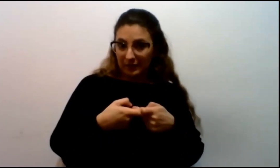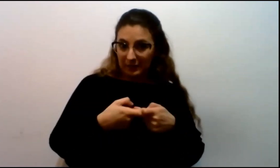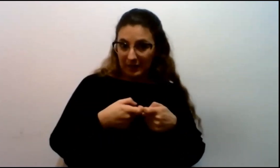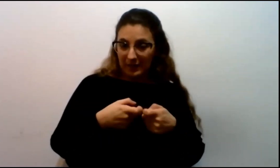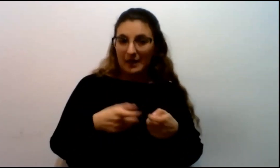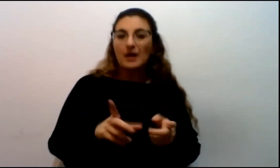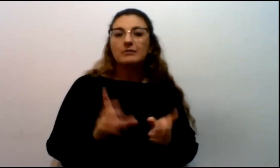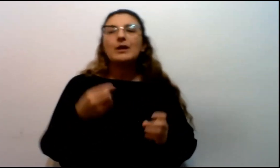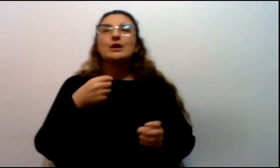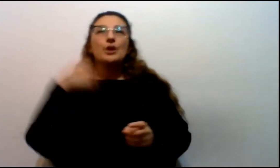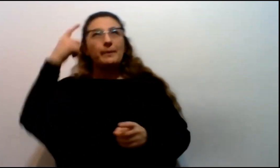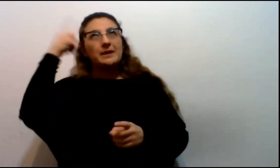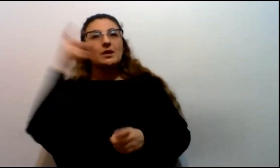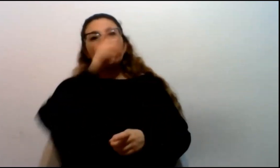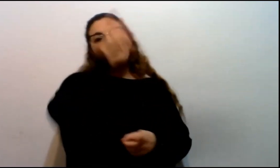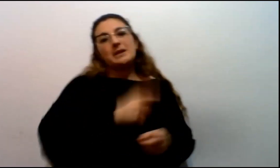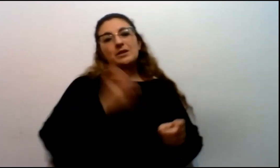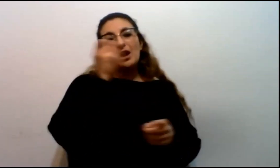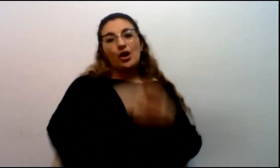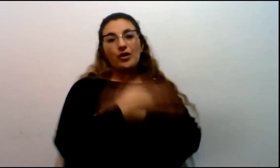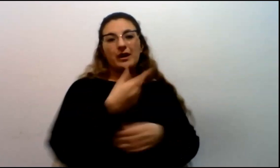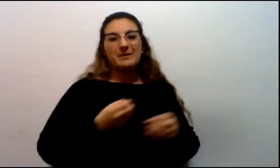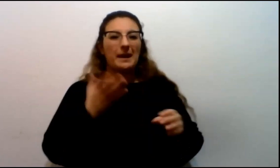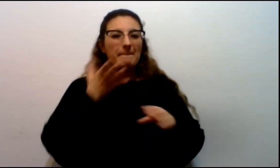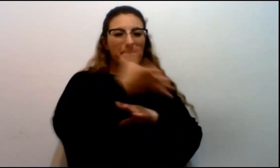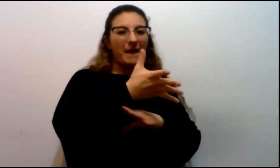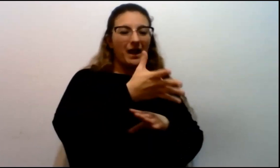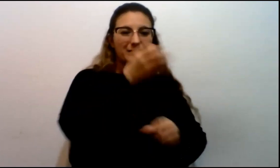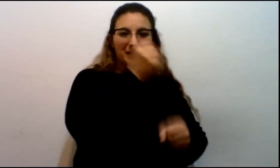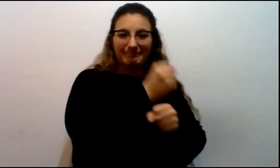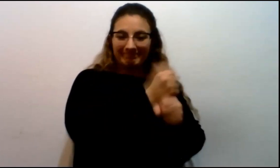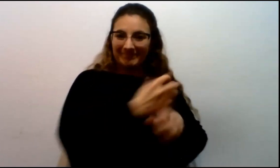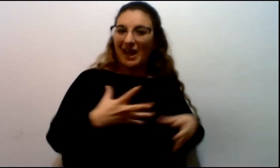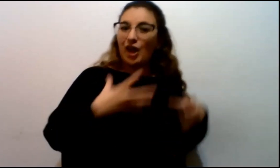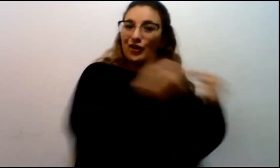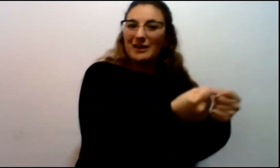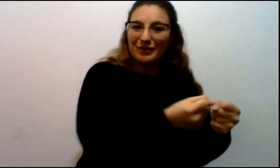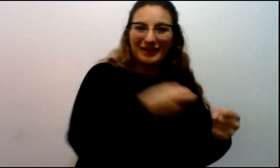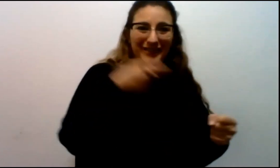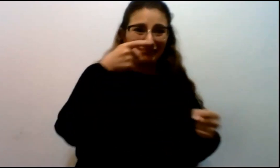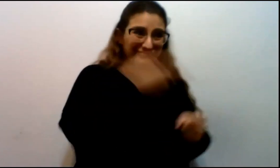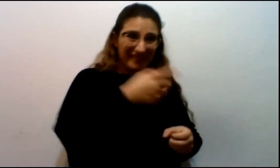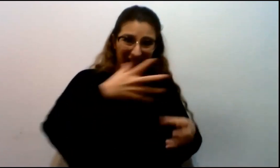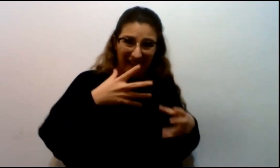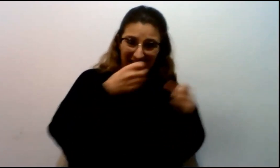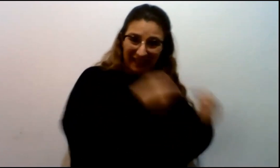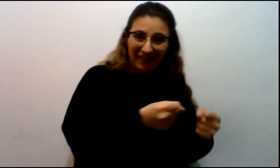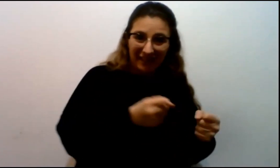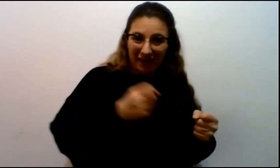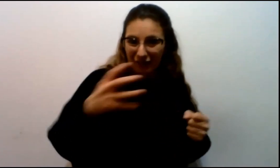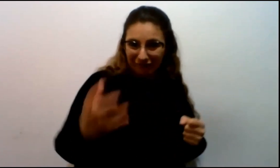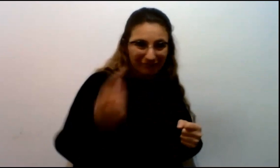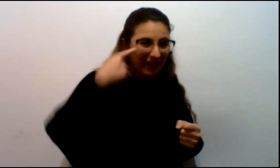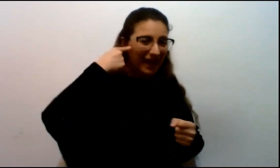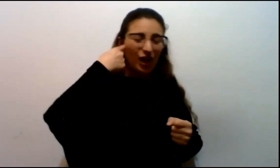discapacidad Sale a lo que es El trabajo Con apoyo Eso es la coronación De ese niño Adolescente